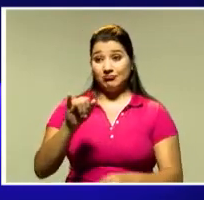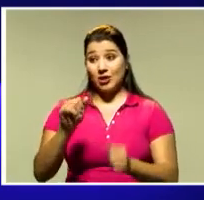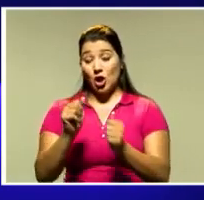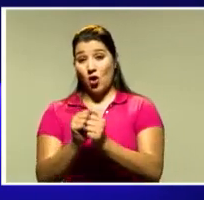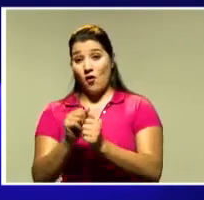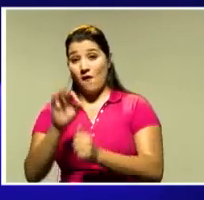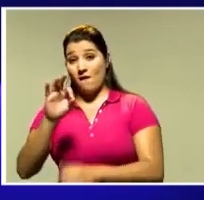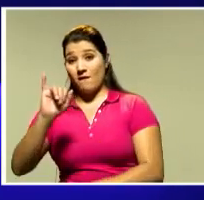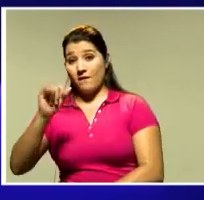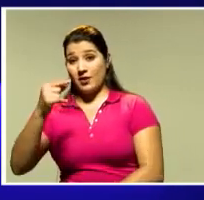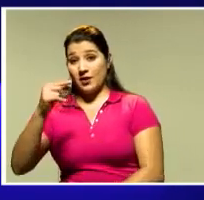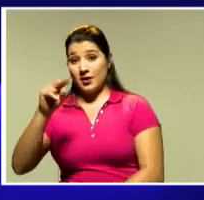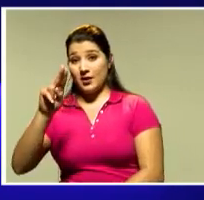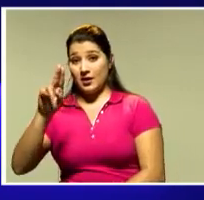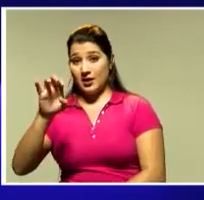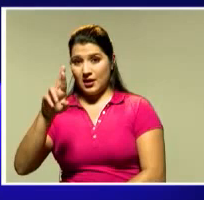agria.